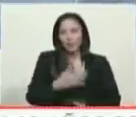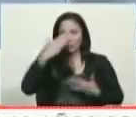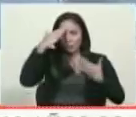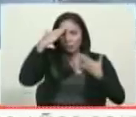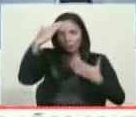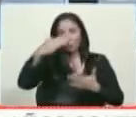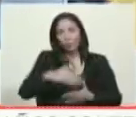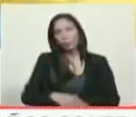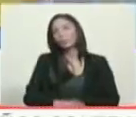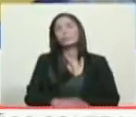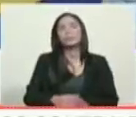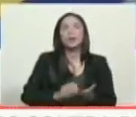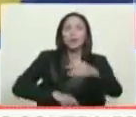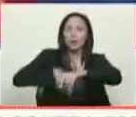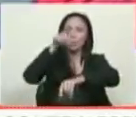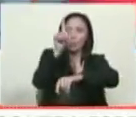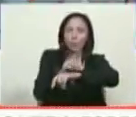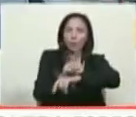al soberano el que tiene el poder.